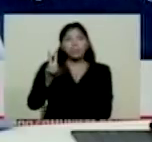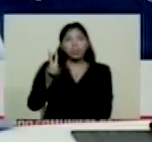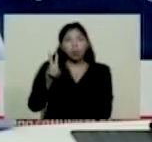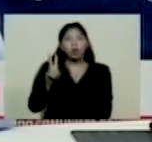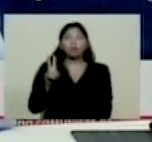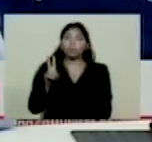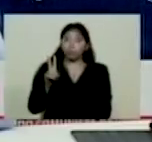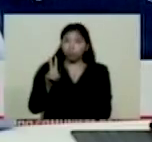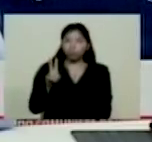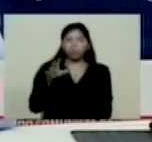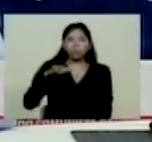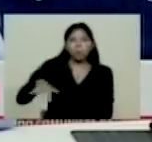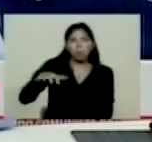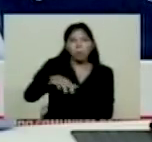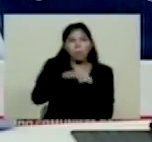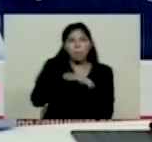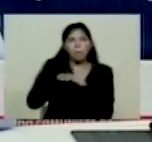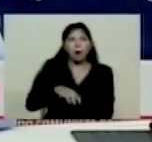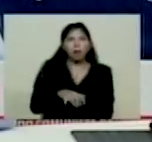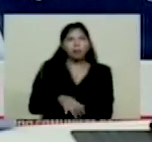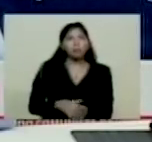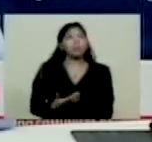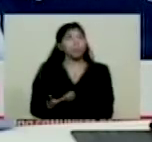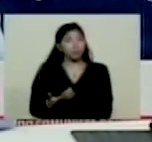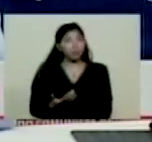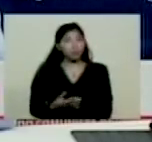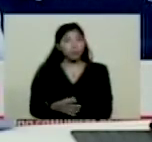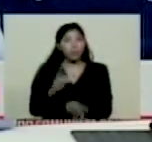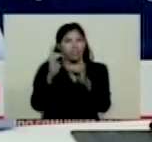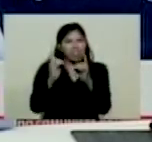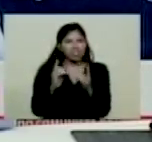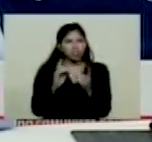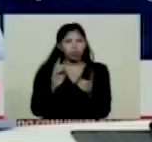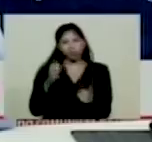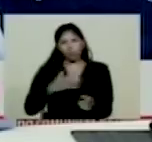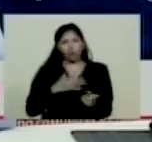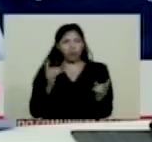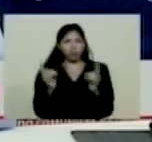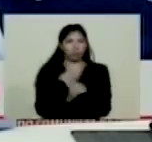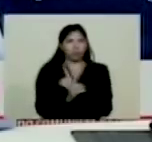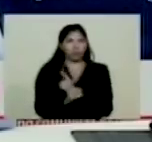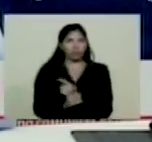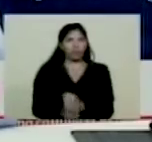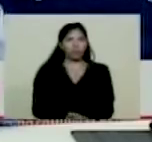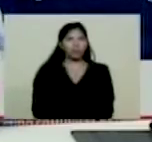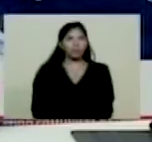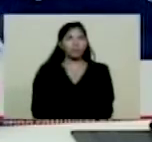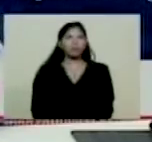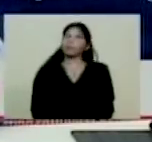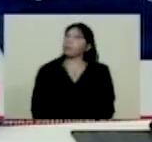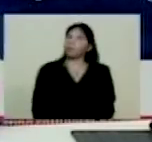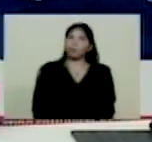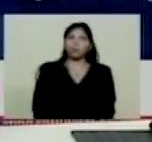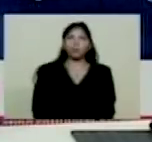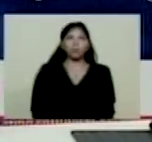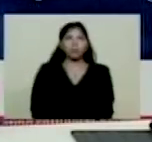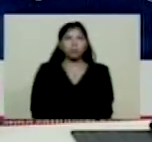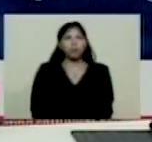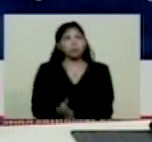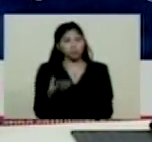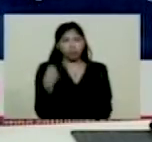23 gobernaciones con tendencias irreversibles y transmisión de casi el 100% de las actas. Díganme